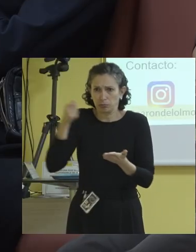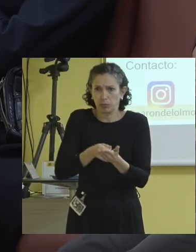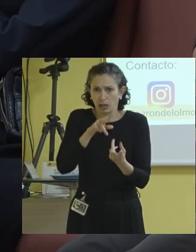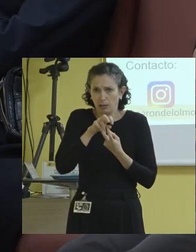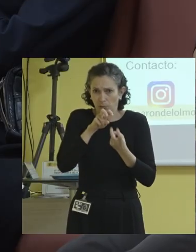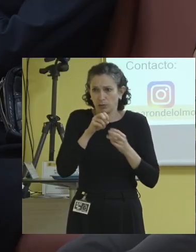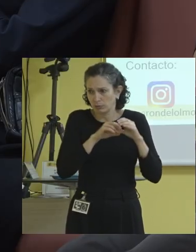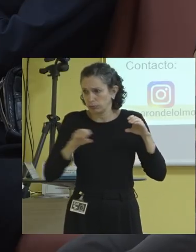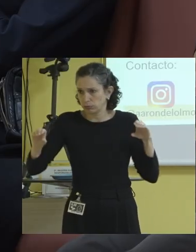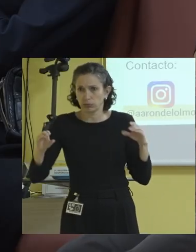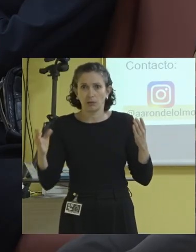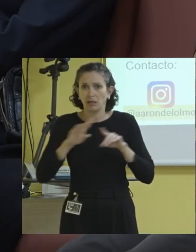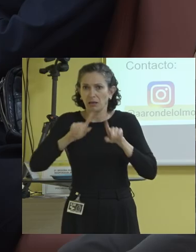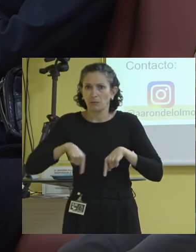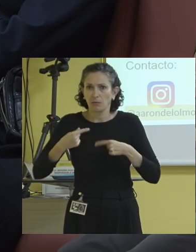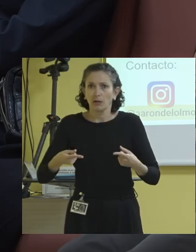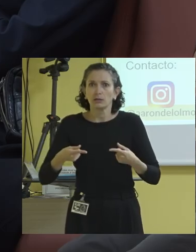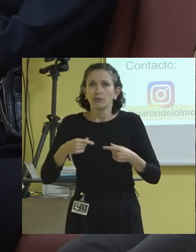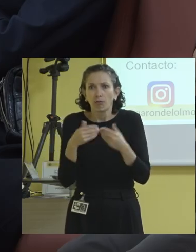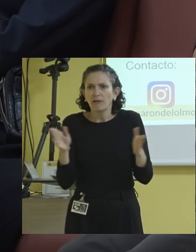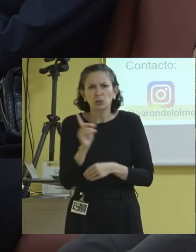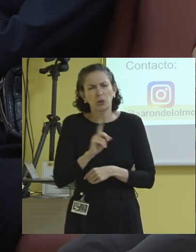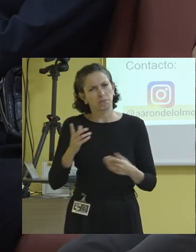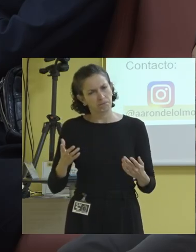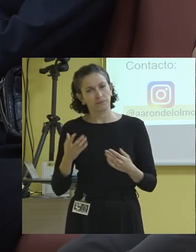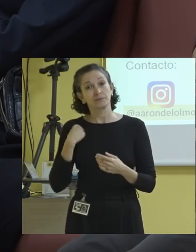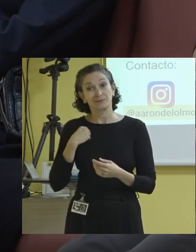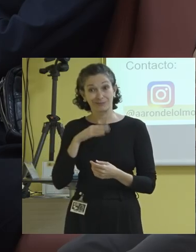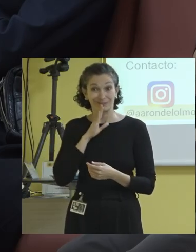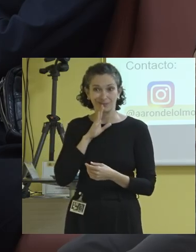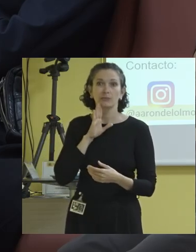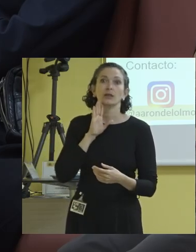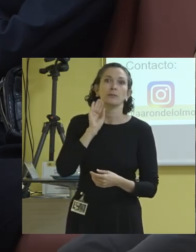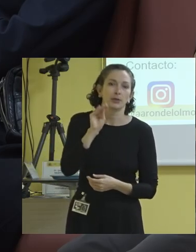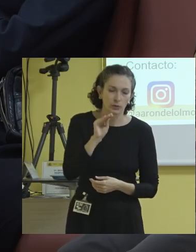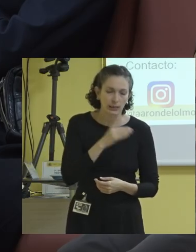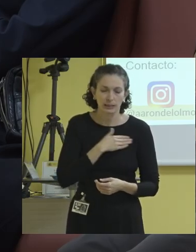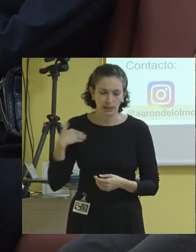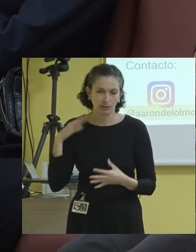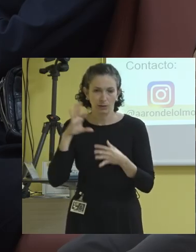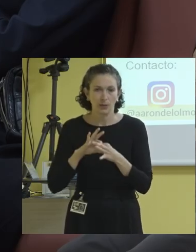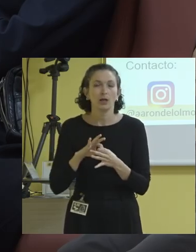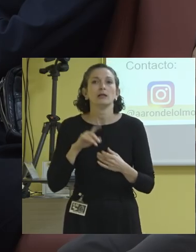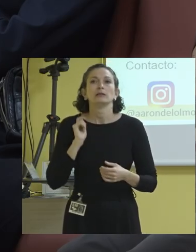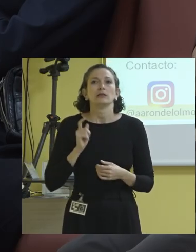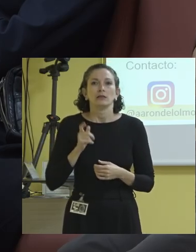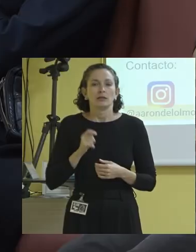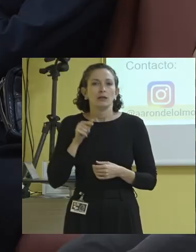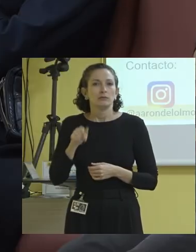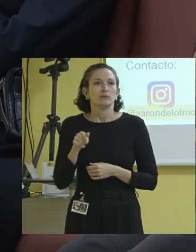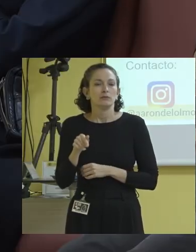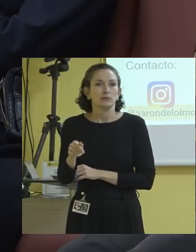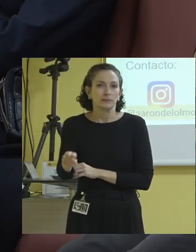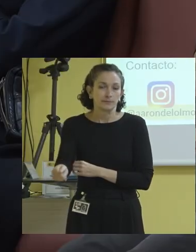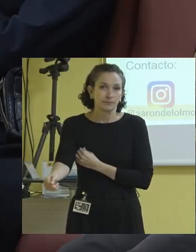no lo hacemos disponible, ¿no? Y entonces, ya ligándolo eso con lo que te quería allí consultar, era claro, es verdad que muchas veces ahí tener acceso,